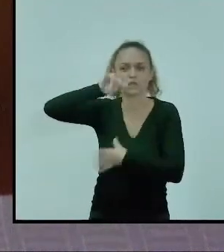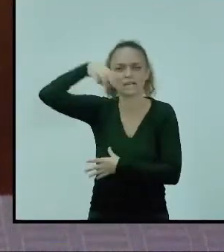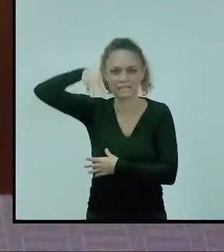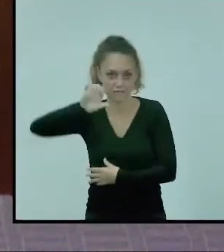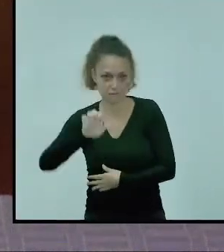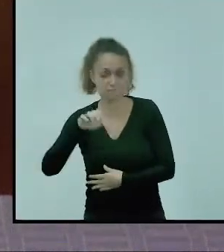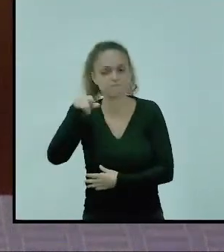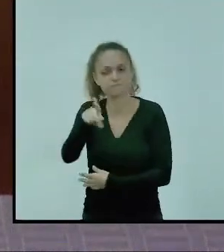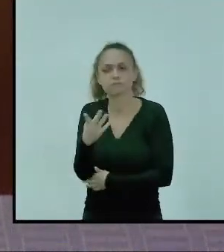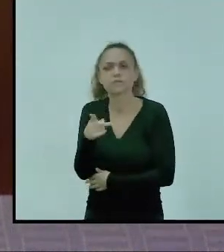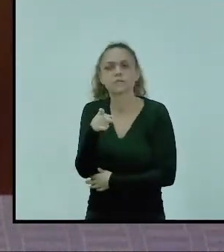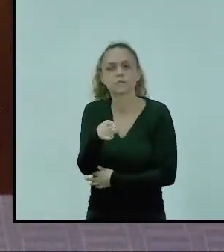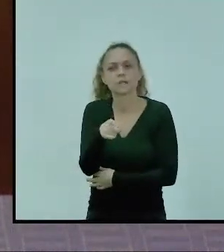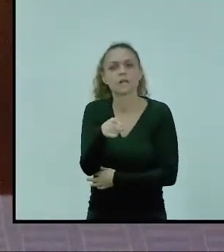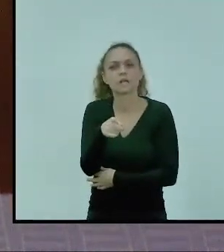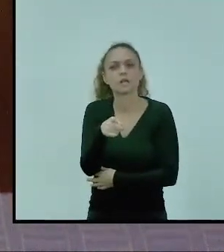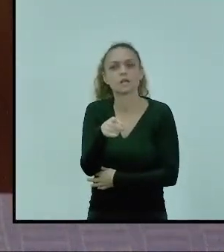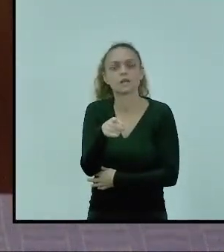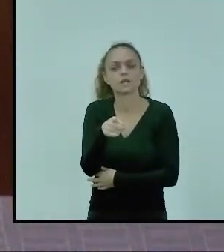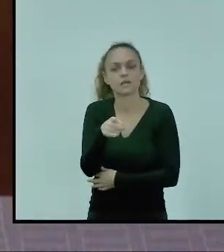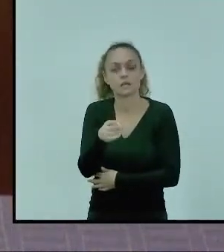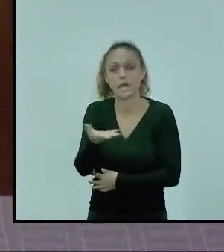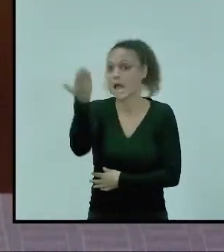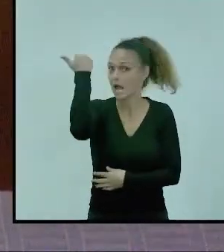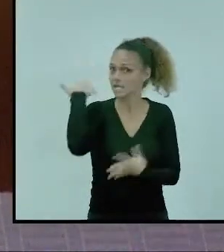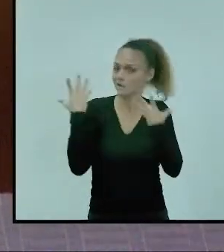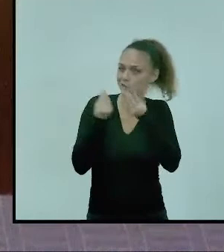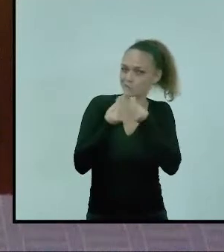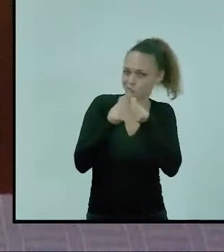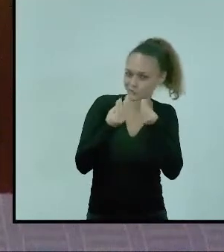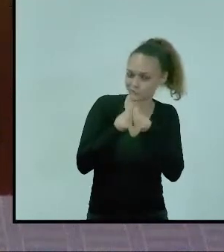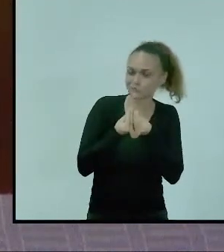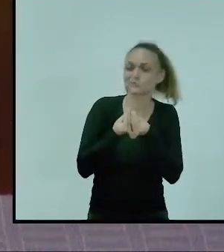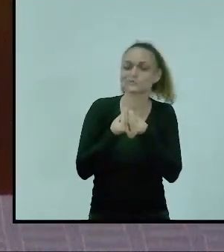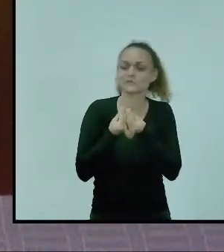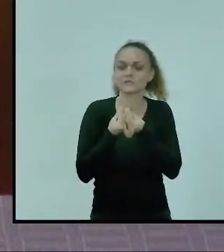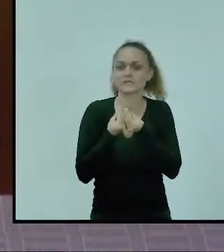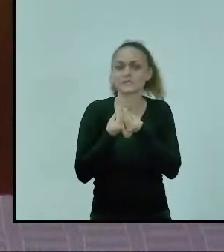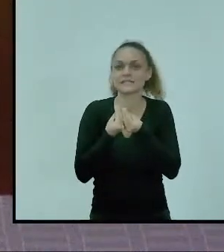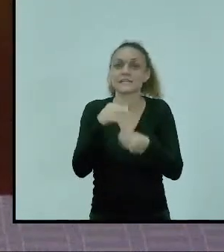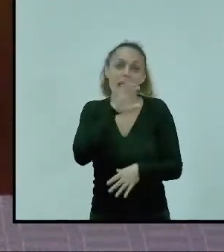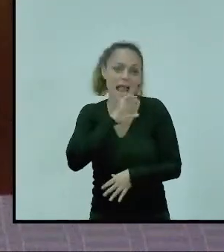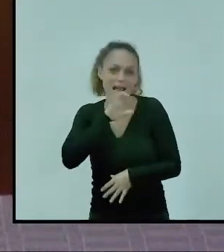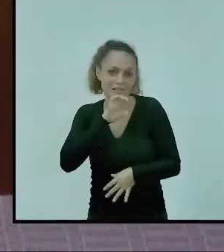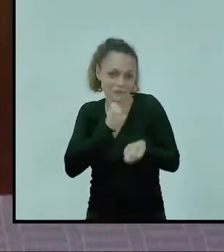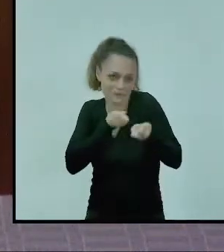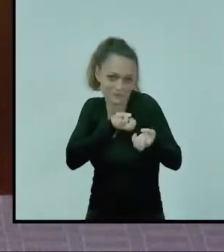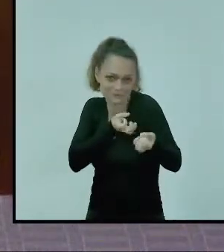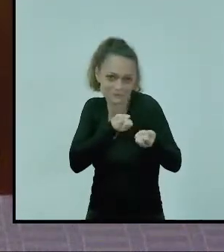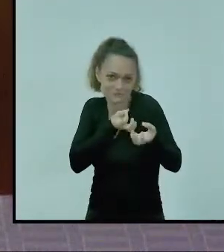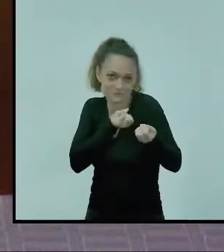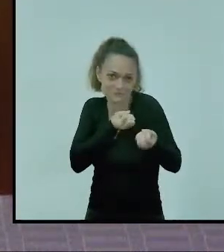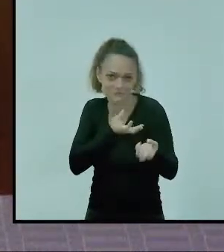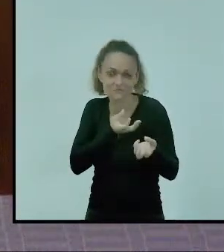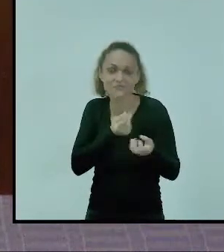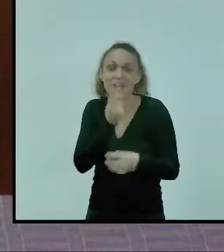el cual lo hemos tenido desde ayer con nosotros, y como anécdota les puedo decir que